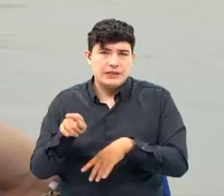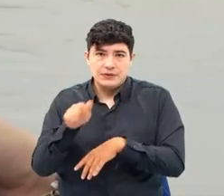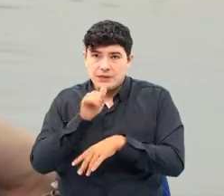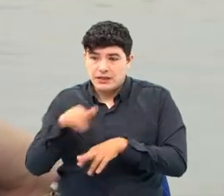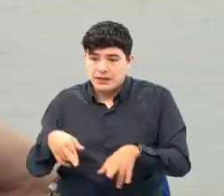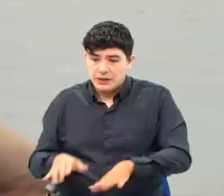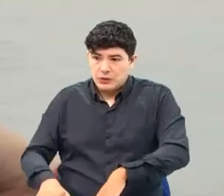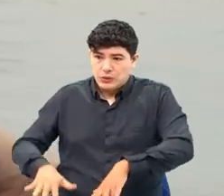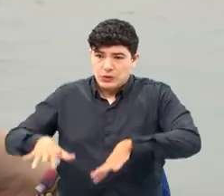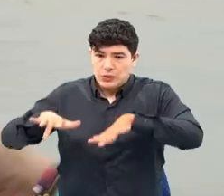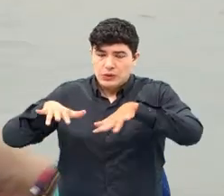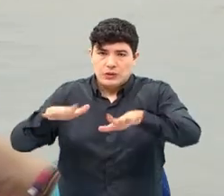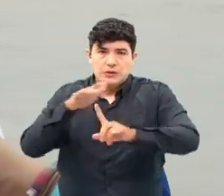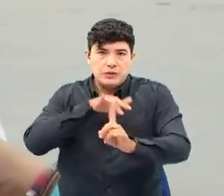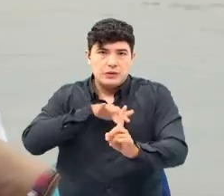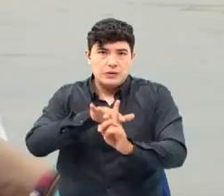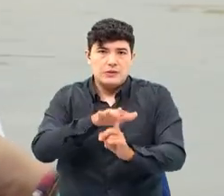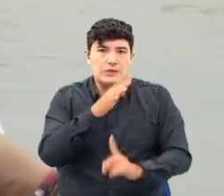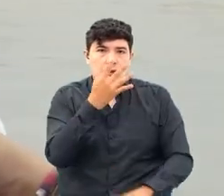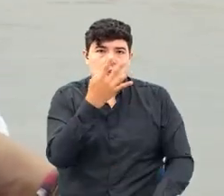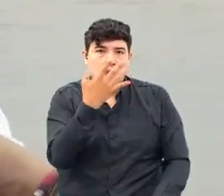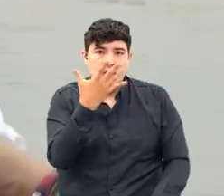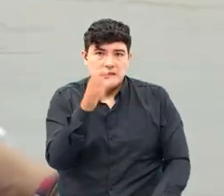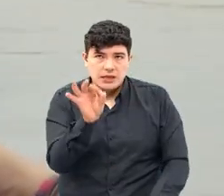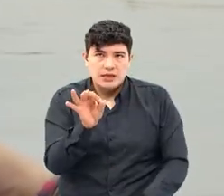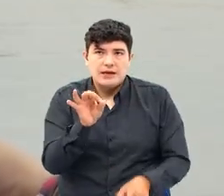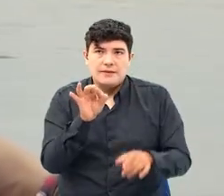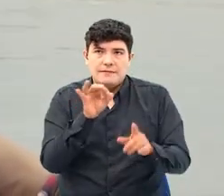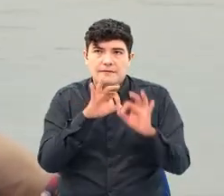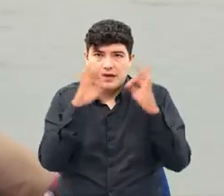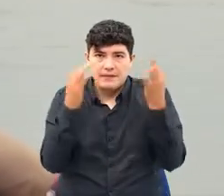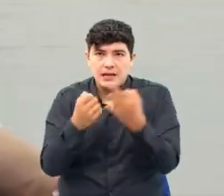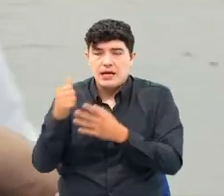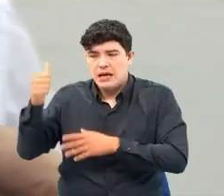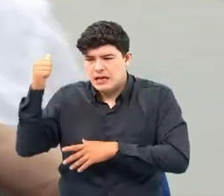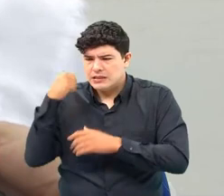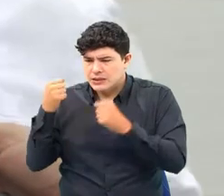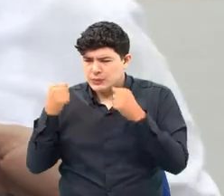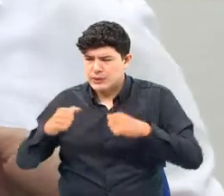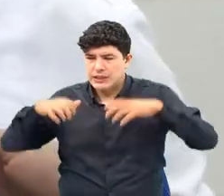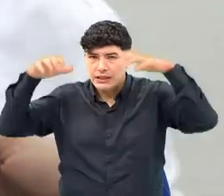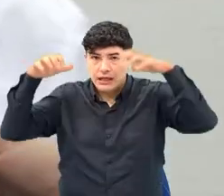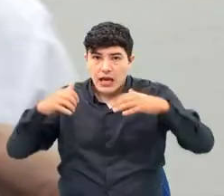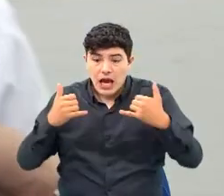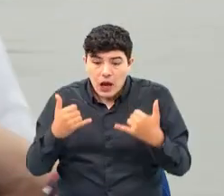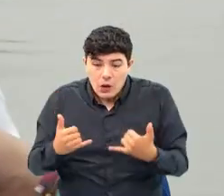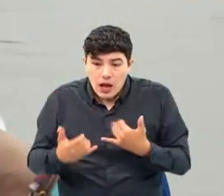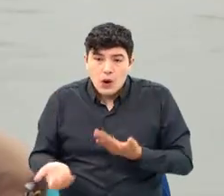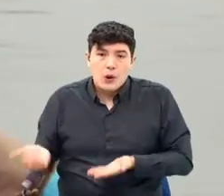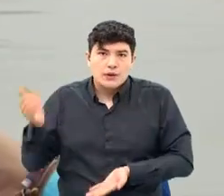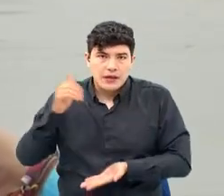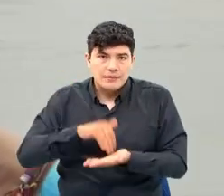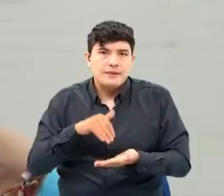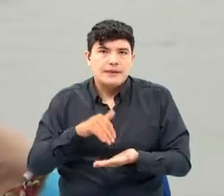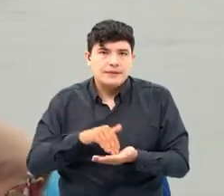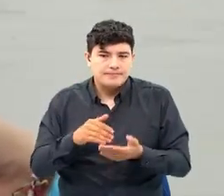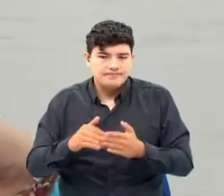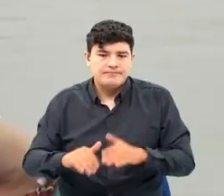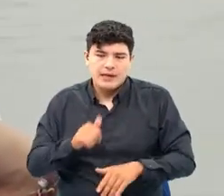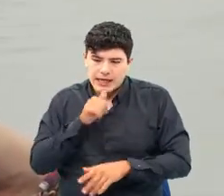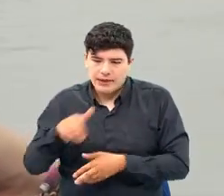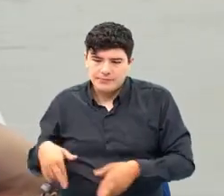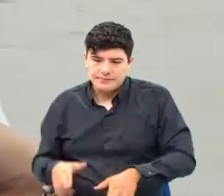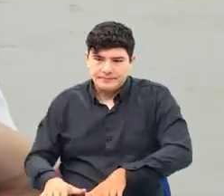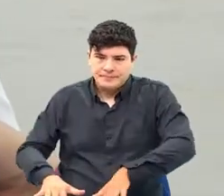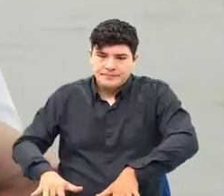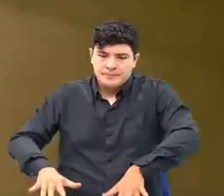inundado a 450 familias. Hoy llovió, anoche llovió fuerte y me imagino que otra vez empezó a aumentar el nivel de las aguas,